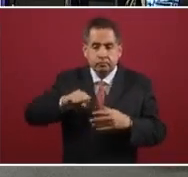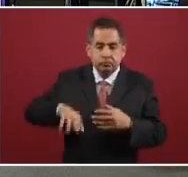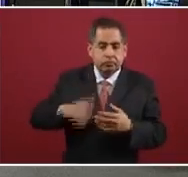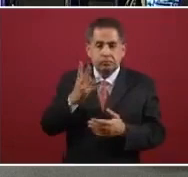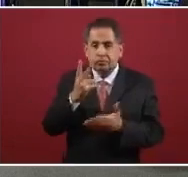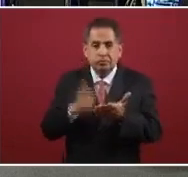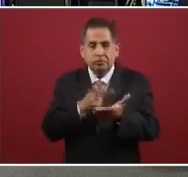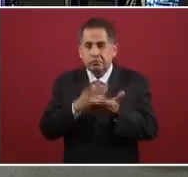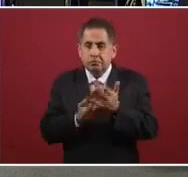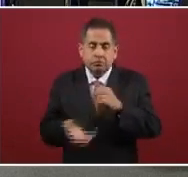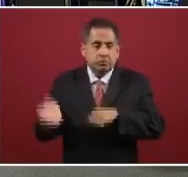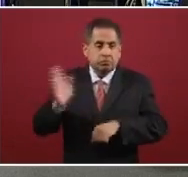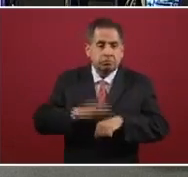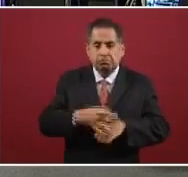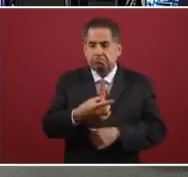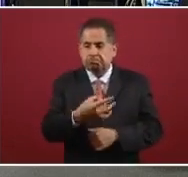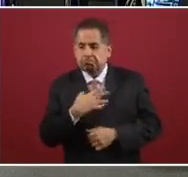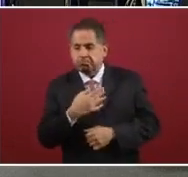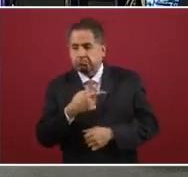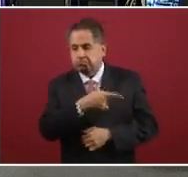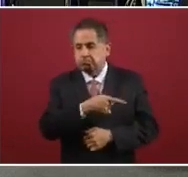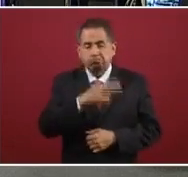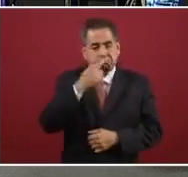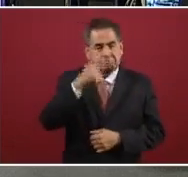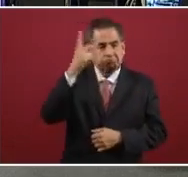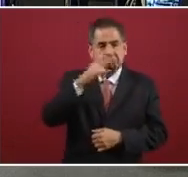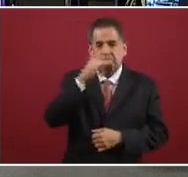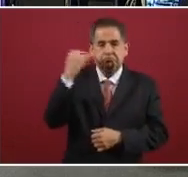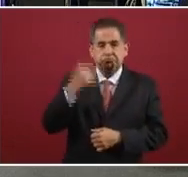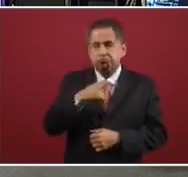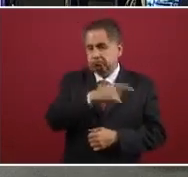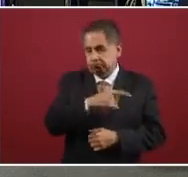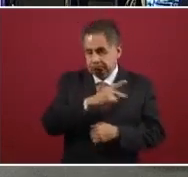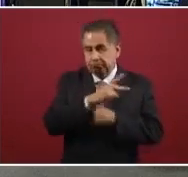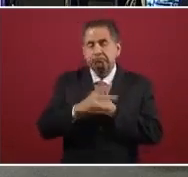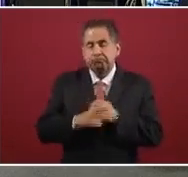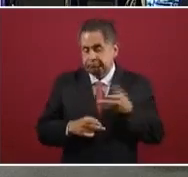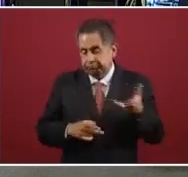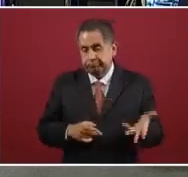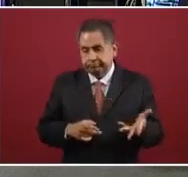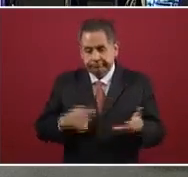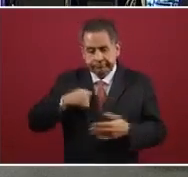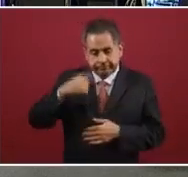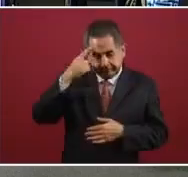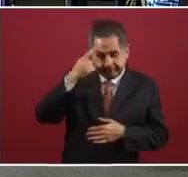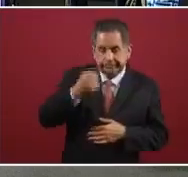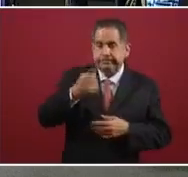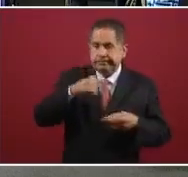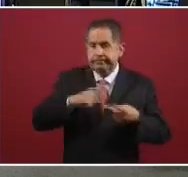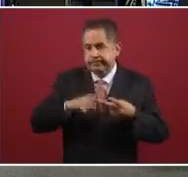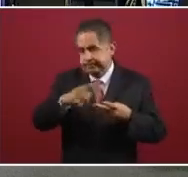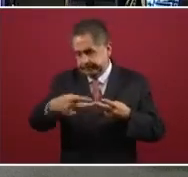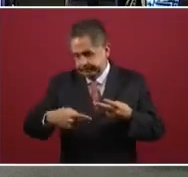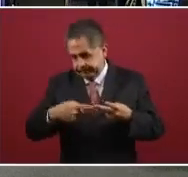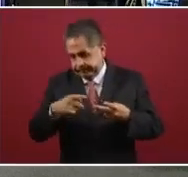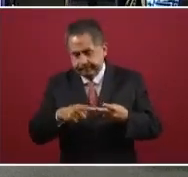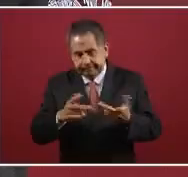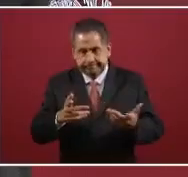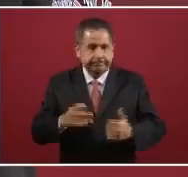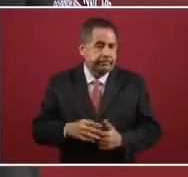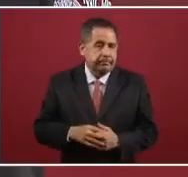4 veces superiores al mexicano, lo cual nos hace llevar a la segunda parte de tu pregunta.